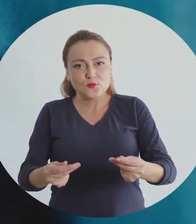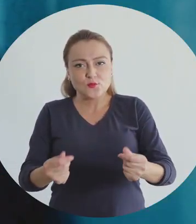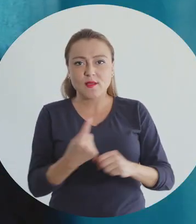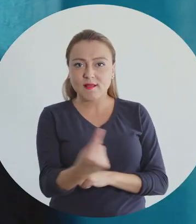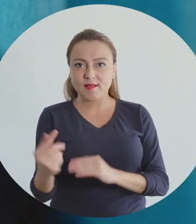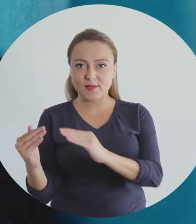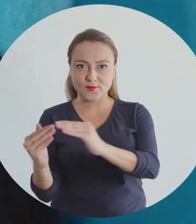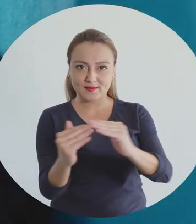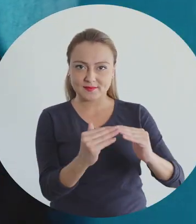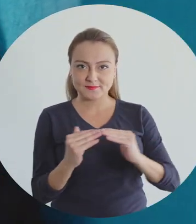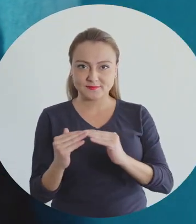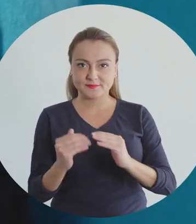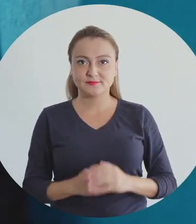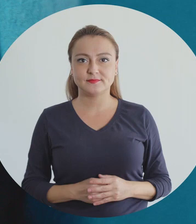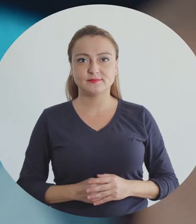hogar.